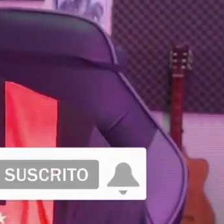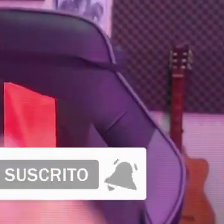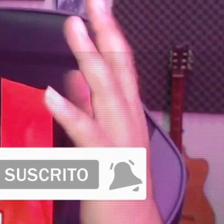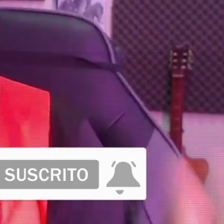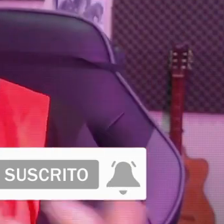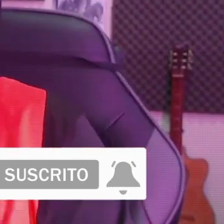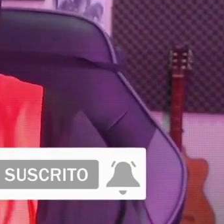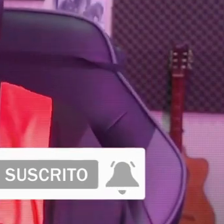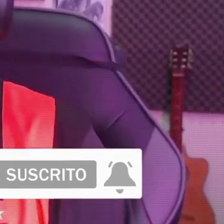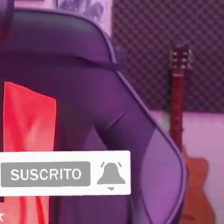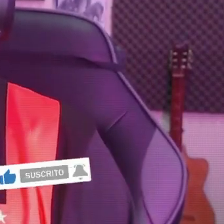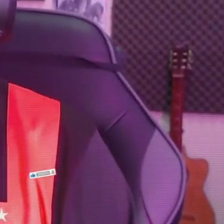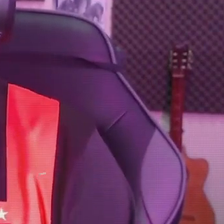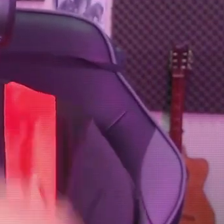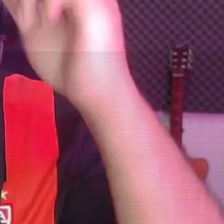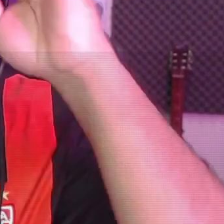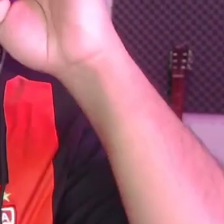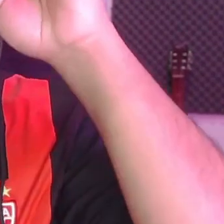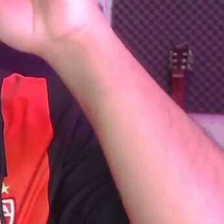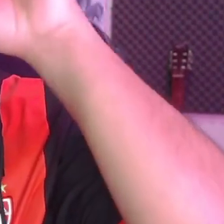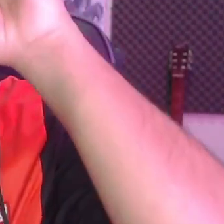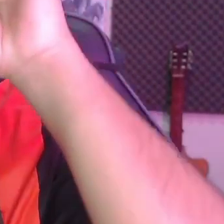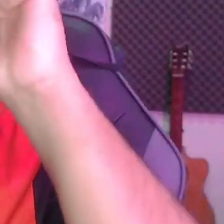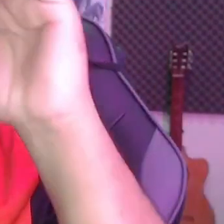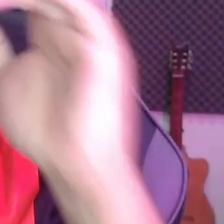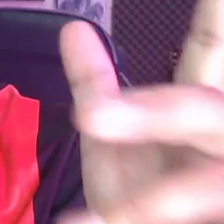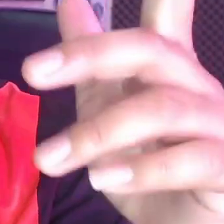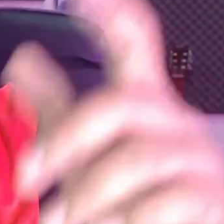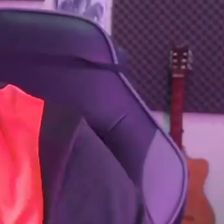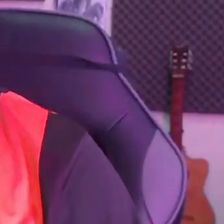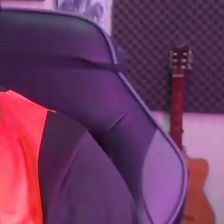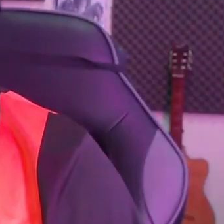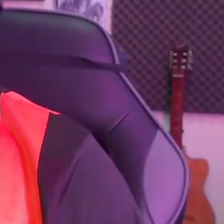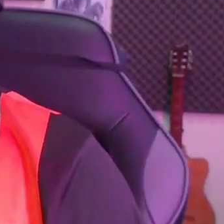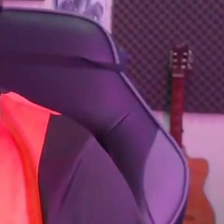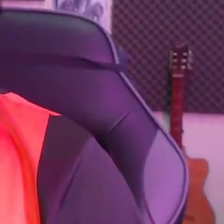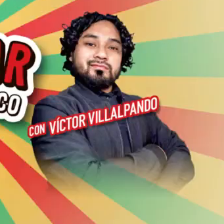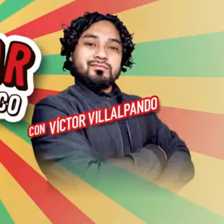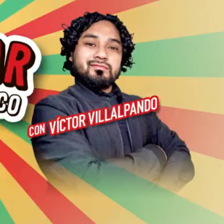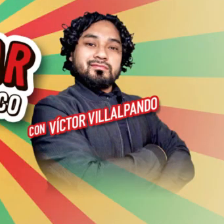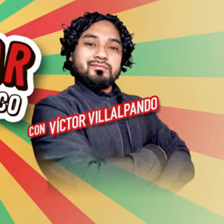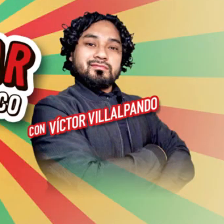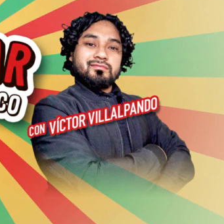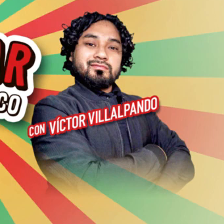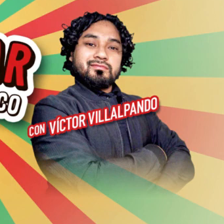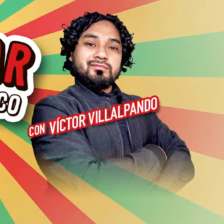la campanita mi nombre es víctor villalpando eso fue mala vara político ahí nos vemos